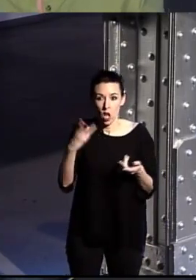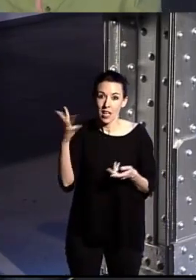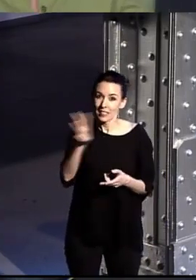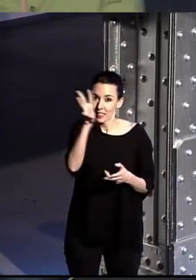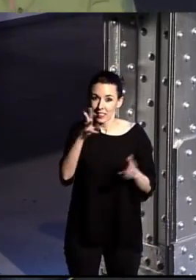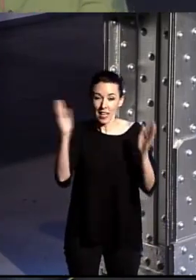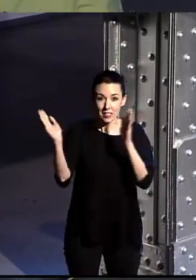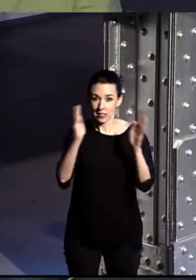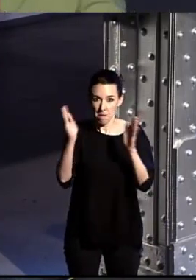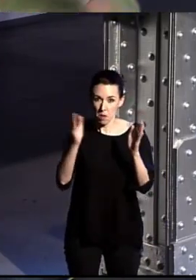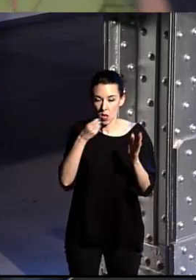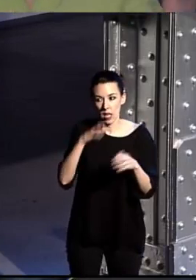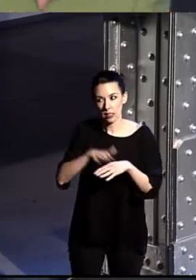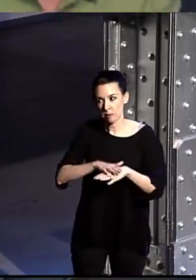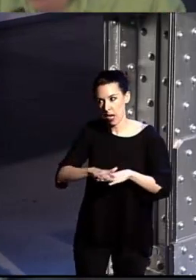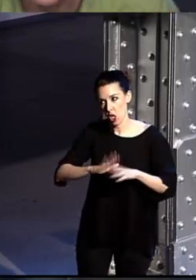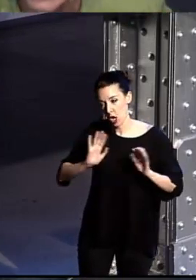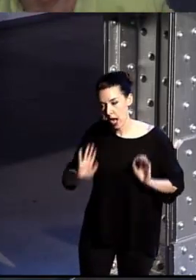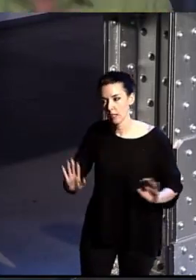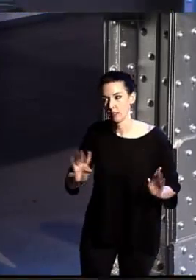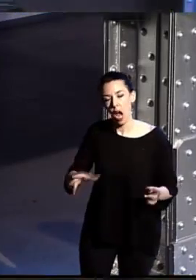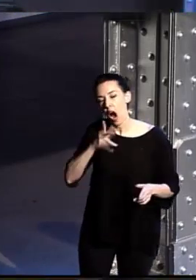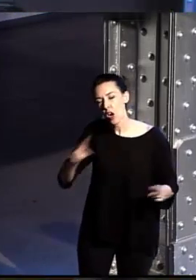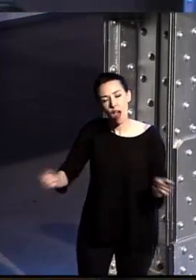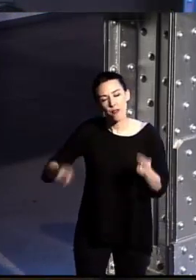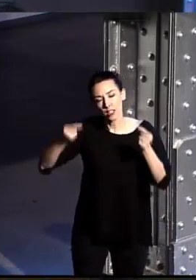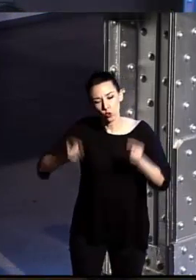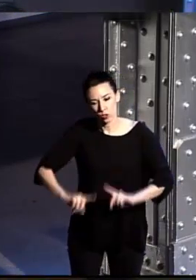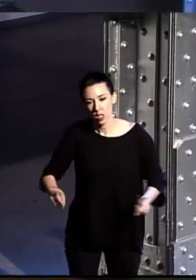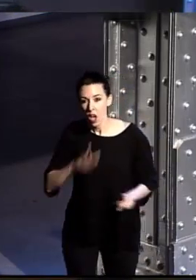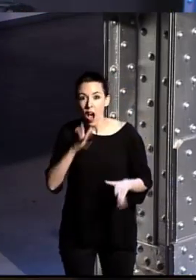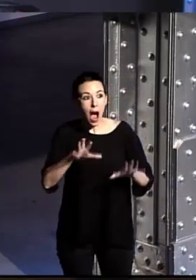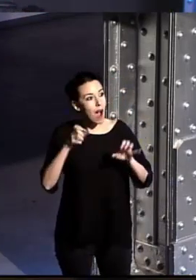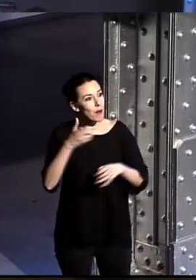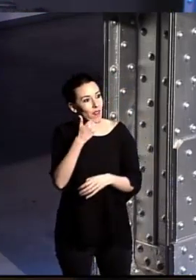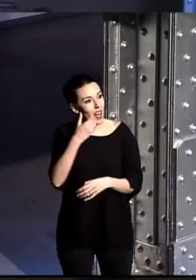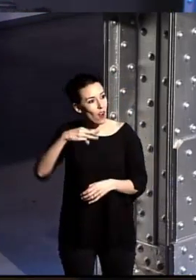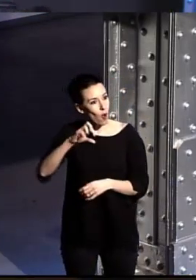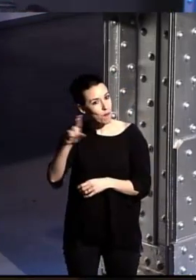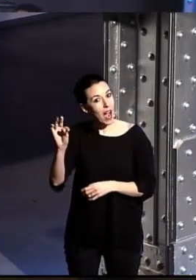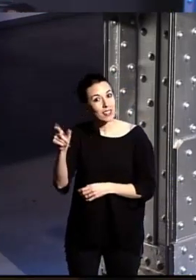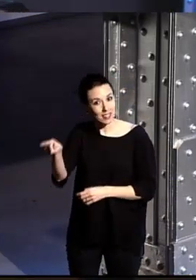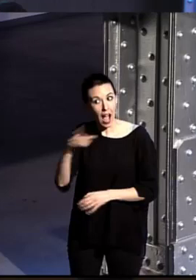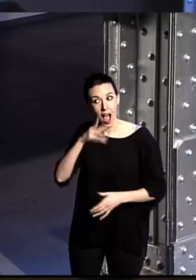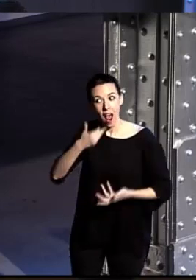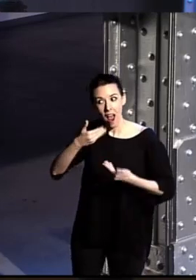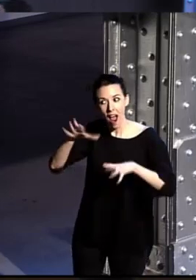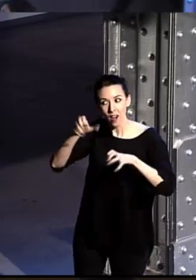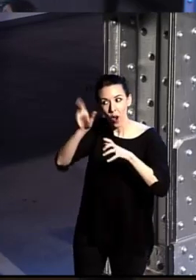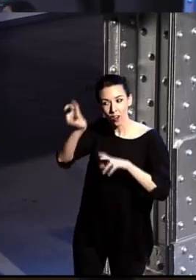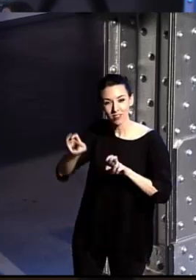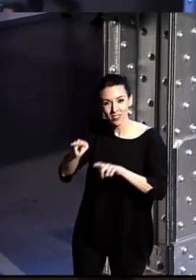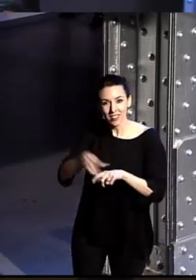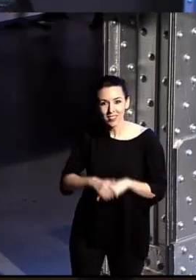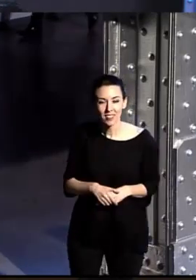primeras temporadas no vamos a tener esta charla ahora, Marta. Luego bueno, perdona, acabamos de aprender algo de Marta. Es que acabamos de aprender algo